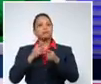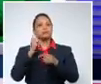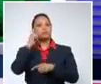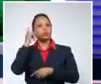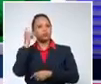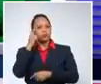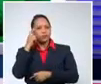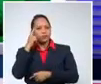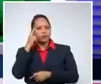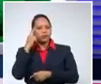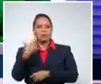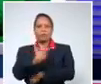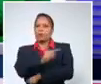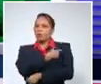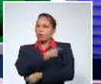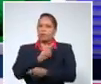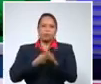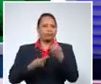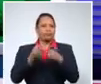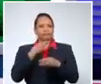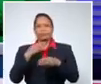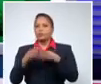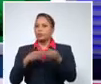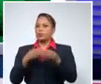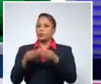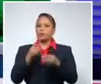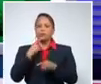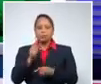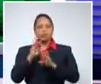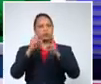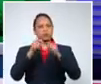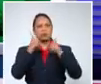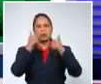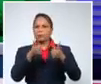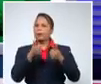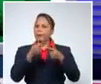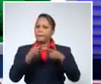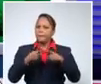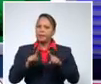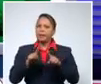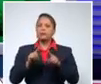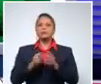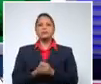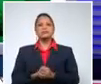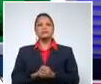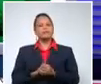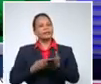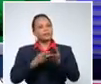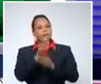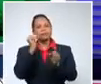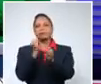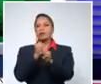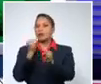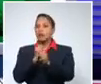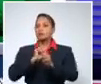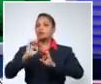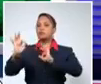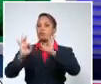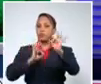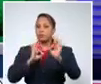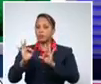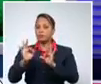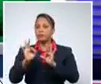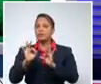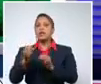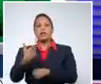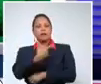conocimientos, de las vacunas, que van a dar resultados. No es que yo no sea optimista con las vacunas, soy con las vacunas del mundo y